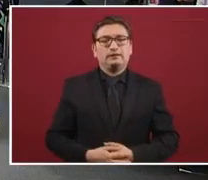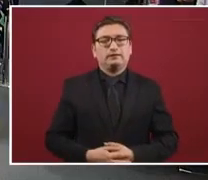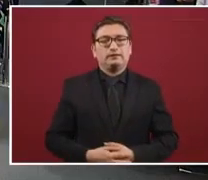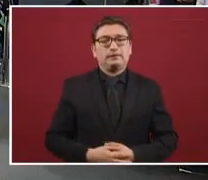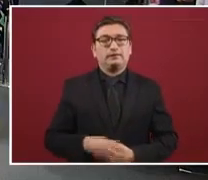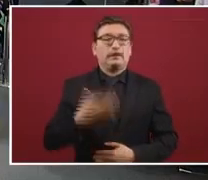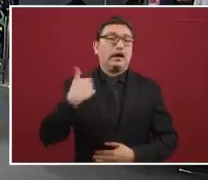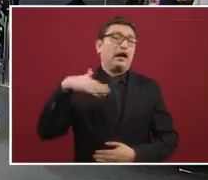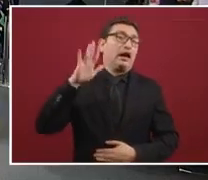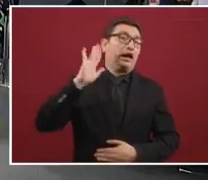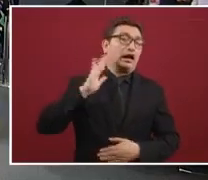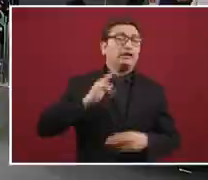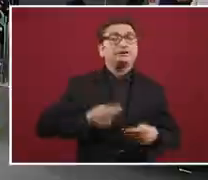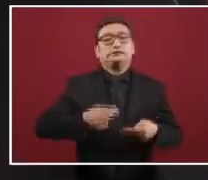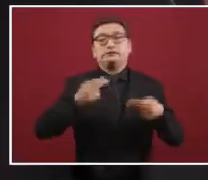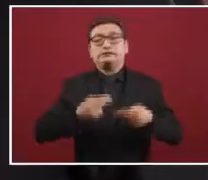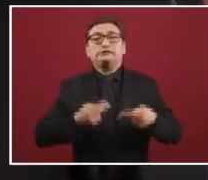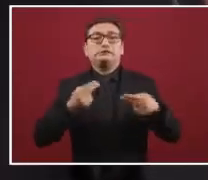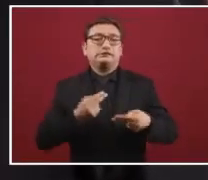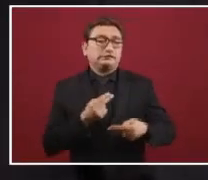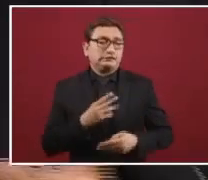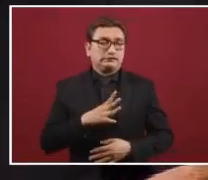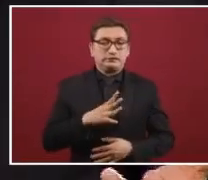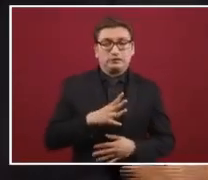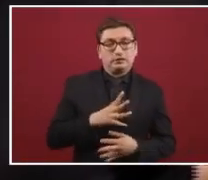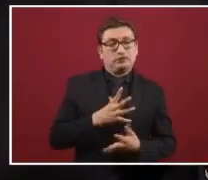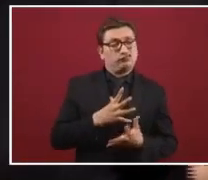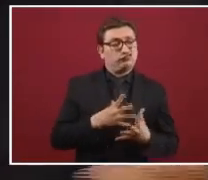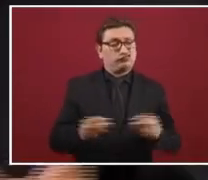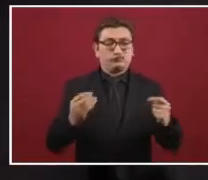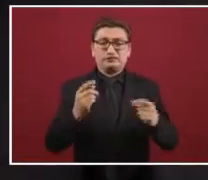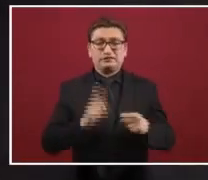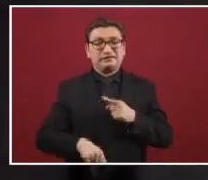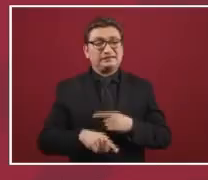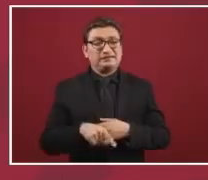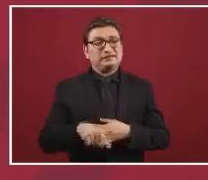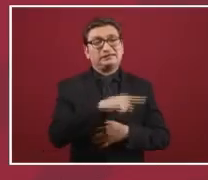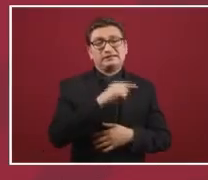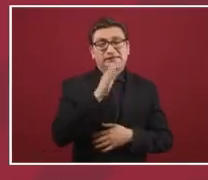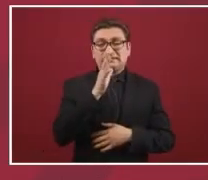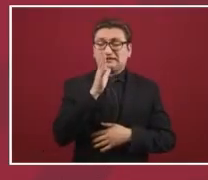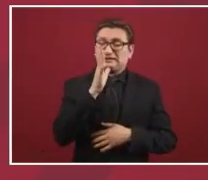era un negocio que teníamos y ya no lo vamos a poder